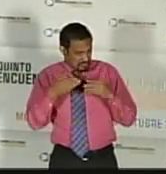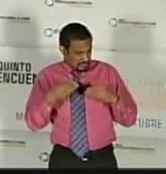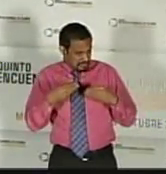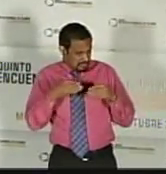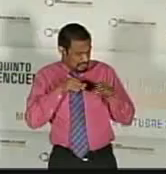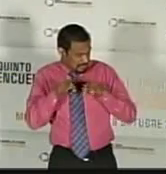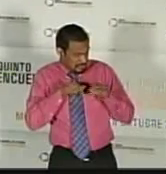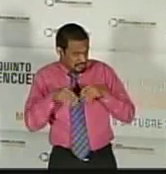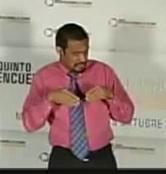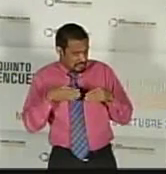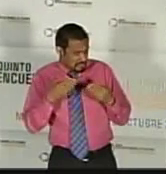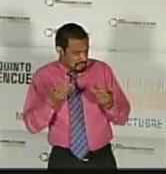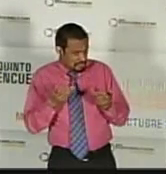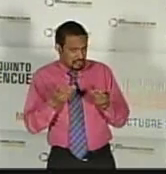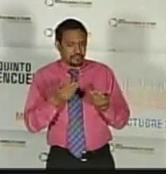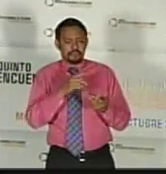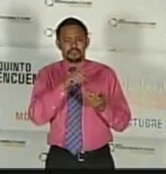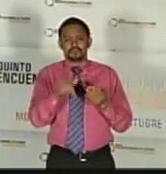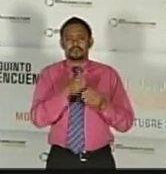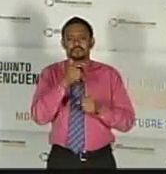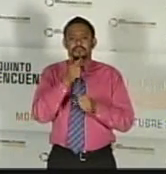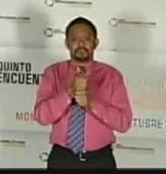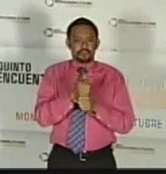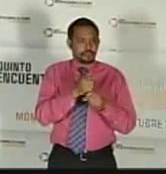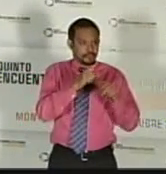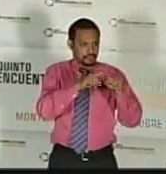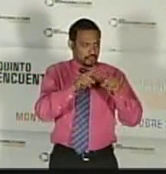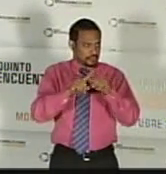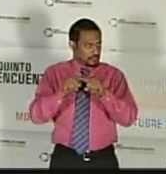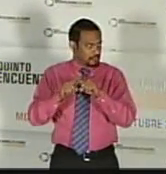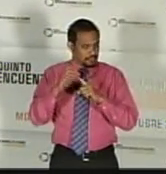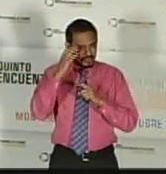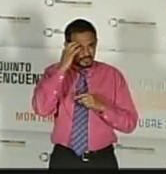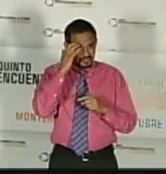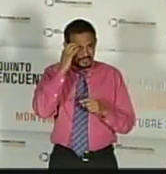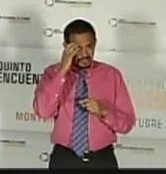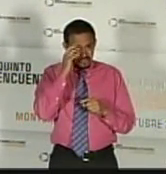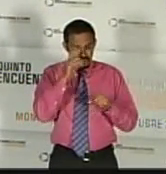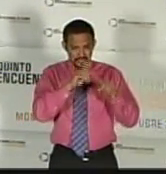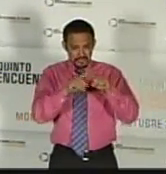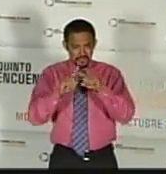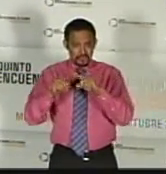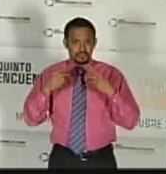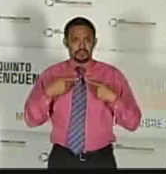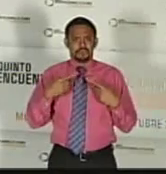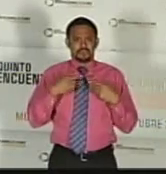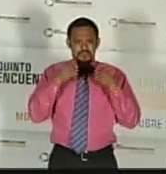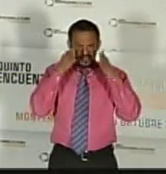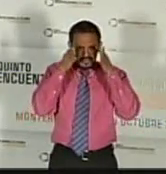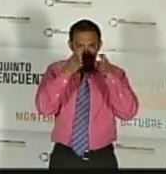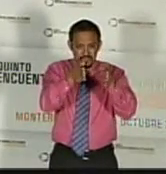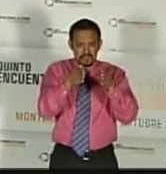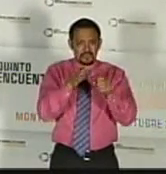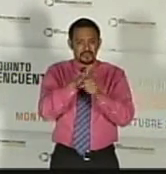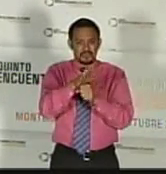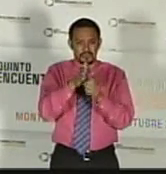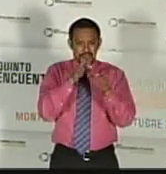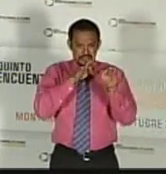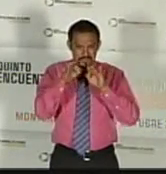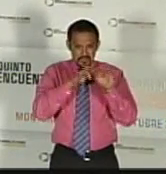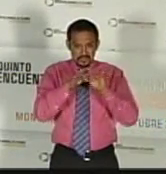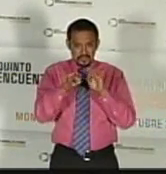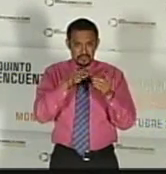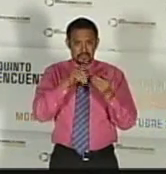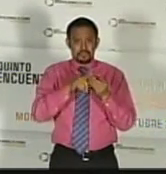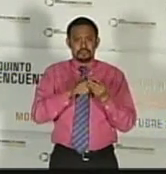cuando descubrí a Maslow, empecé a buscar dónde está el rumbo de mi vocación, dónde está